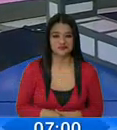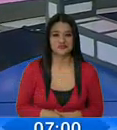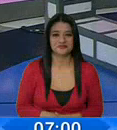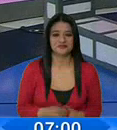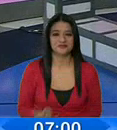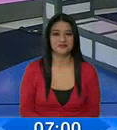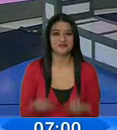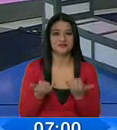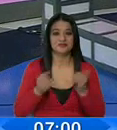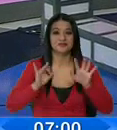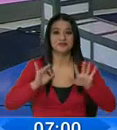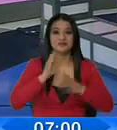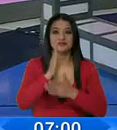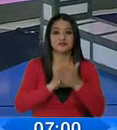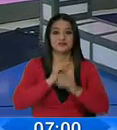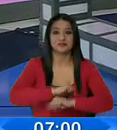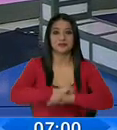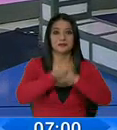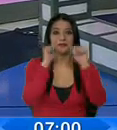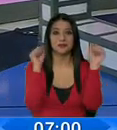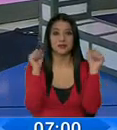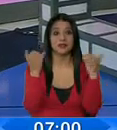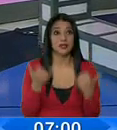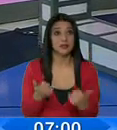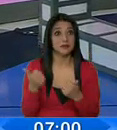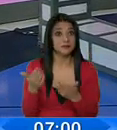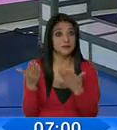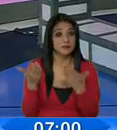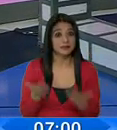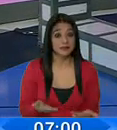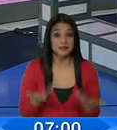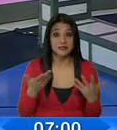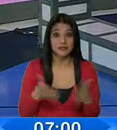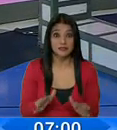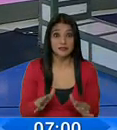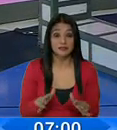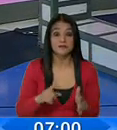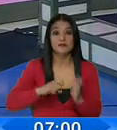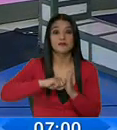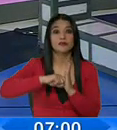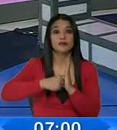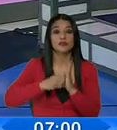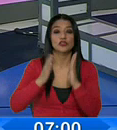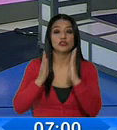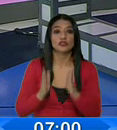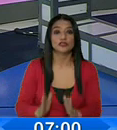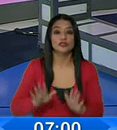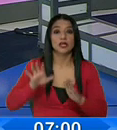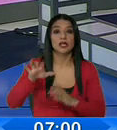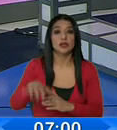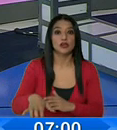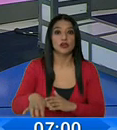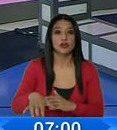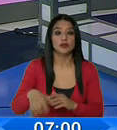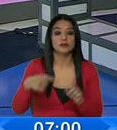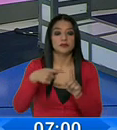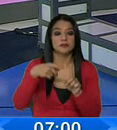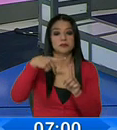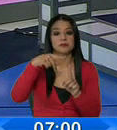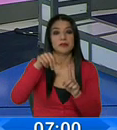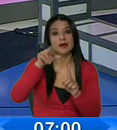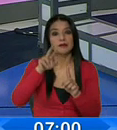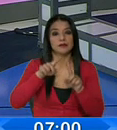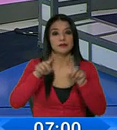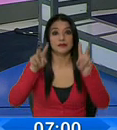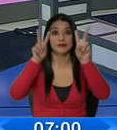Hoy a las 7:30 de la mañana en el Comercio TV, que estamos dando la bienvenida, estaremos hablando con el Contralor General de la Nación, Paulo Celia, y algunos temas interesantes.